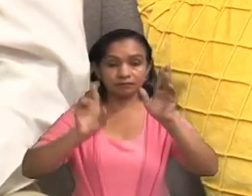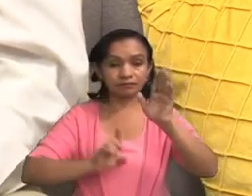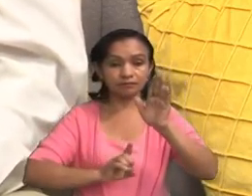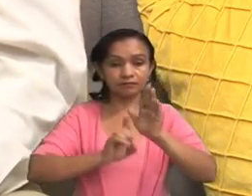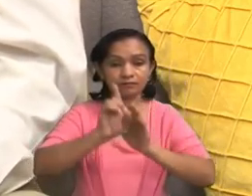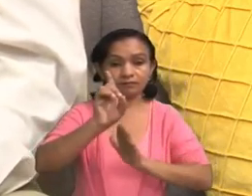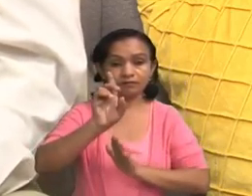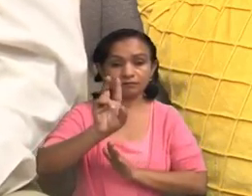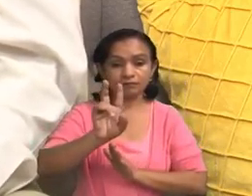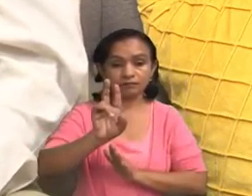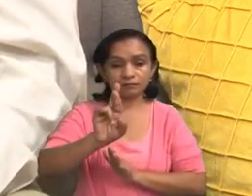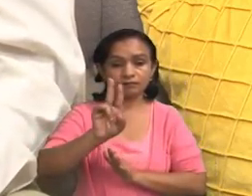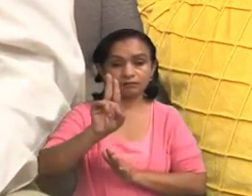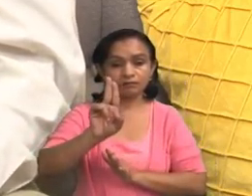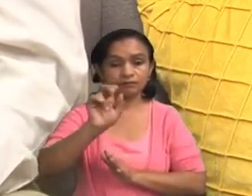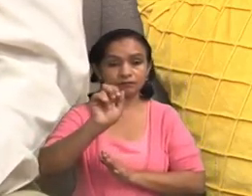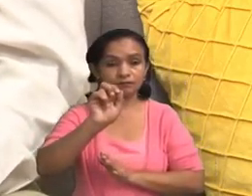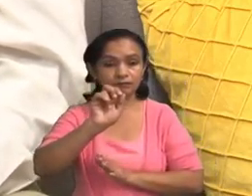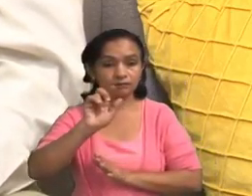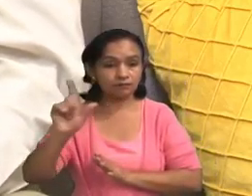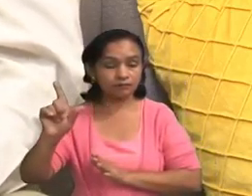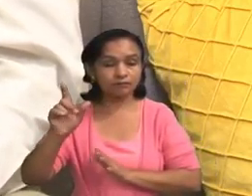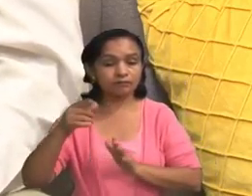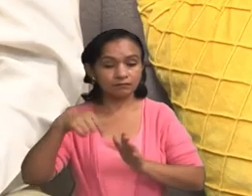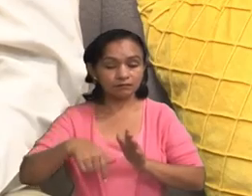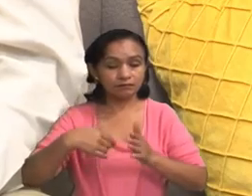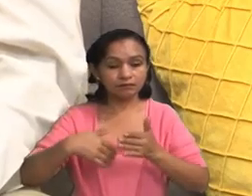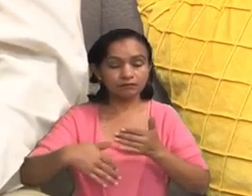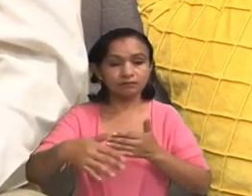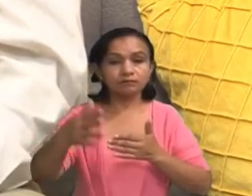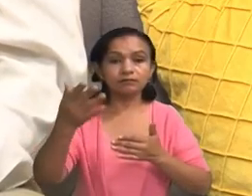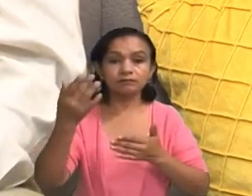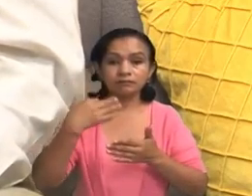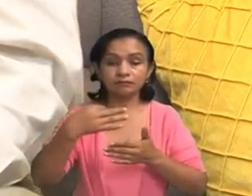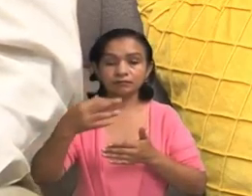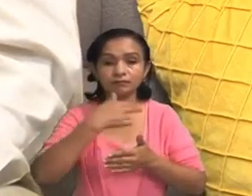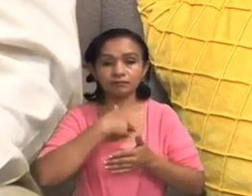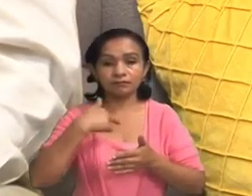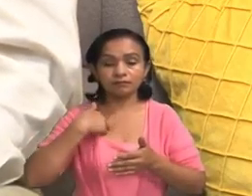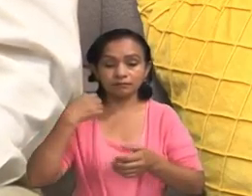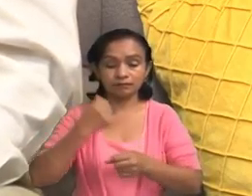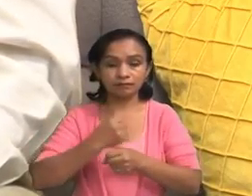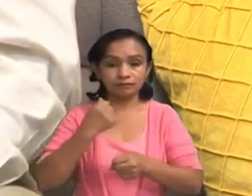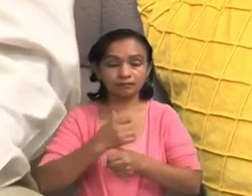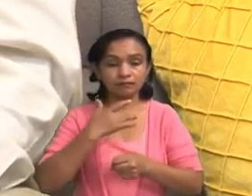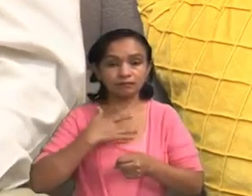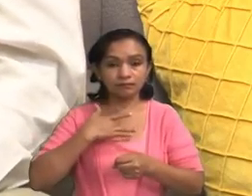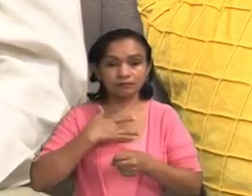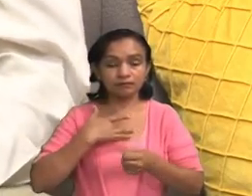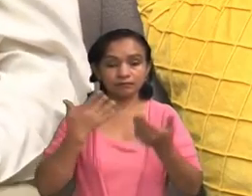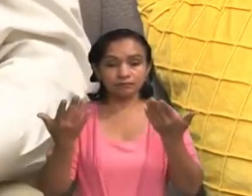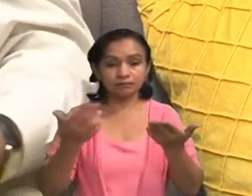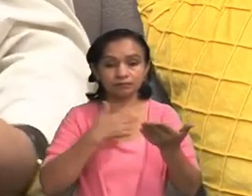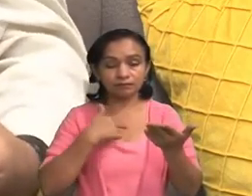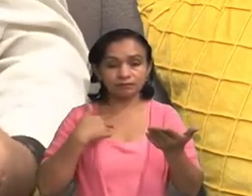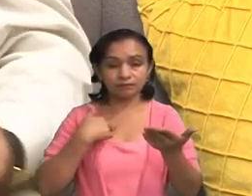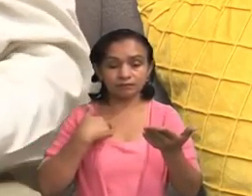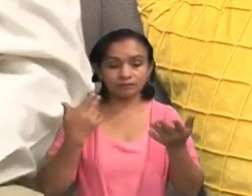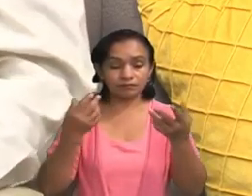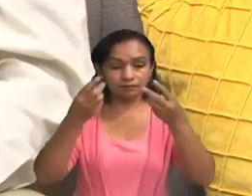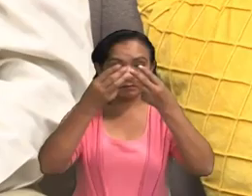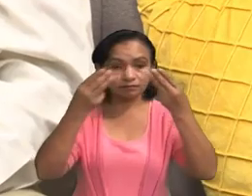rural, de nuestras acciones hacia adelante. Así, okay. Si los productores están requiriendo, por ejemplo, la generación de